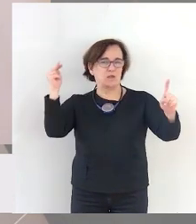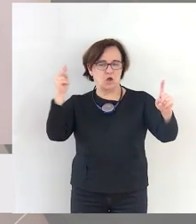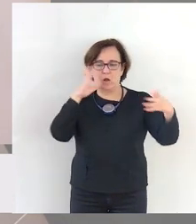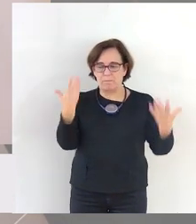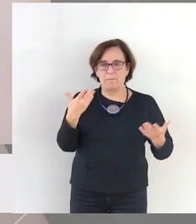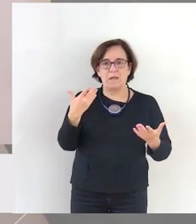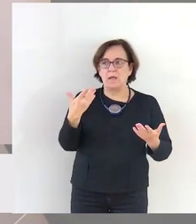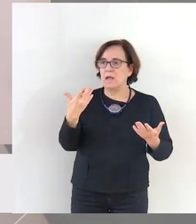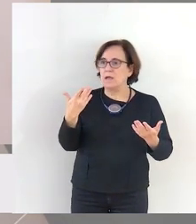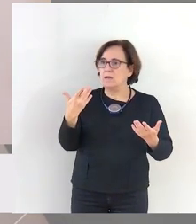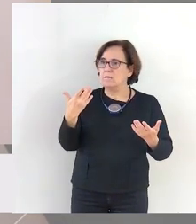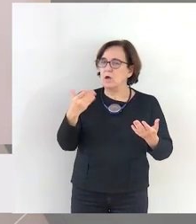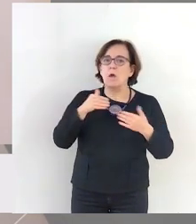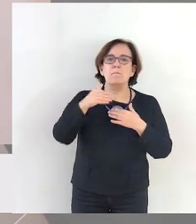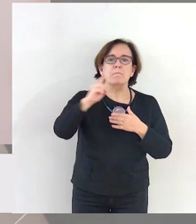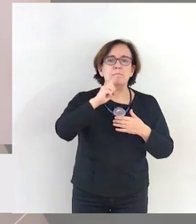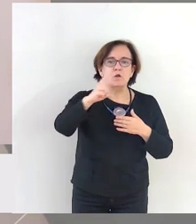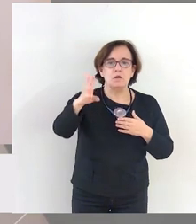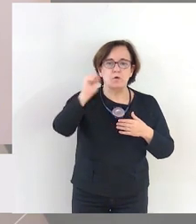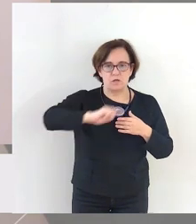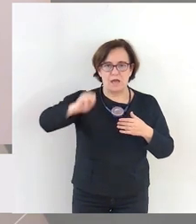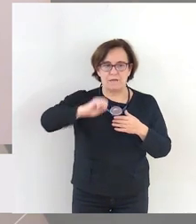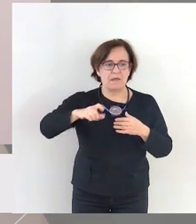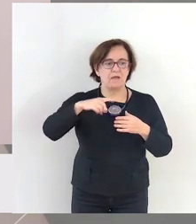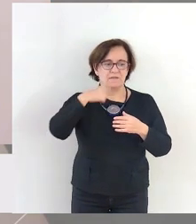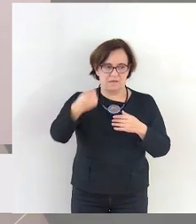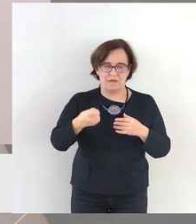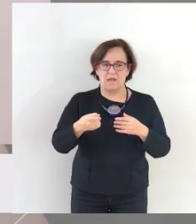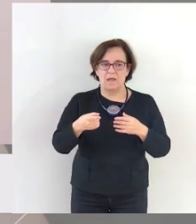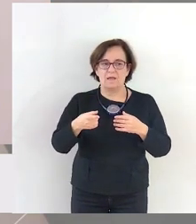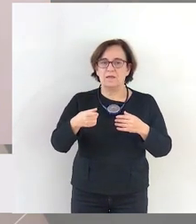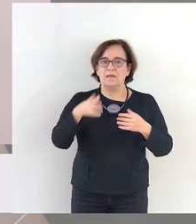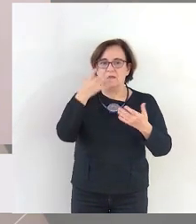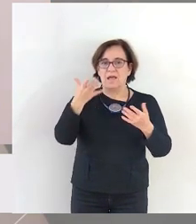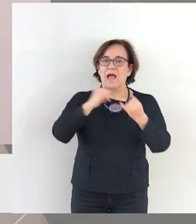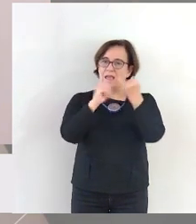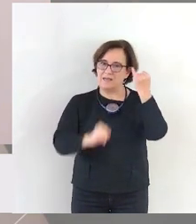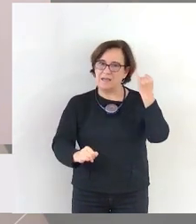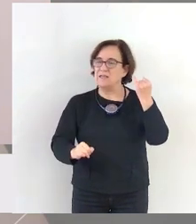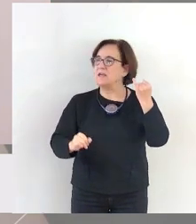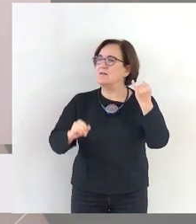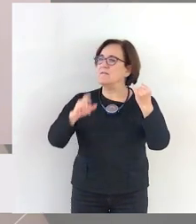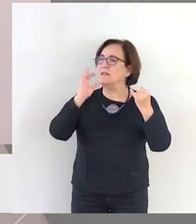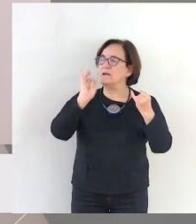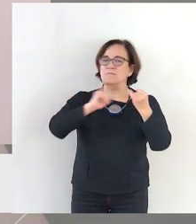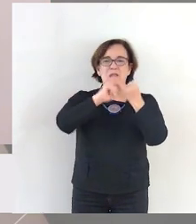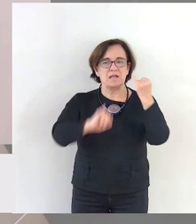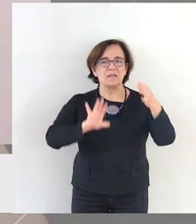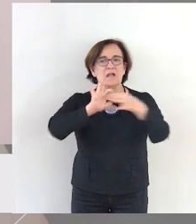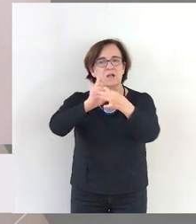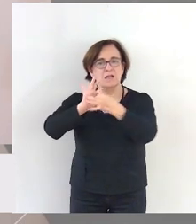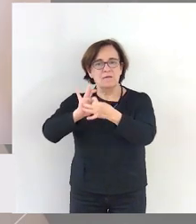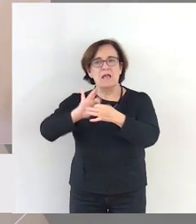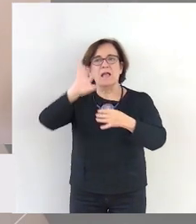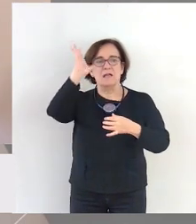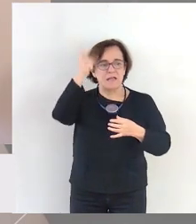organización para los próximos años señala a las crisis señalando a las crisis relacionadas con